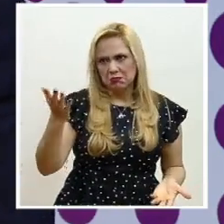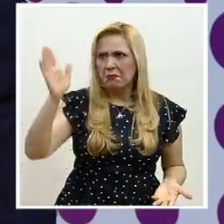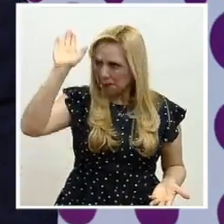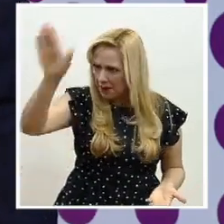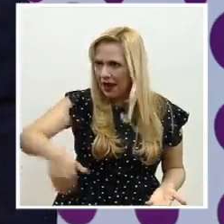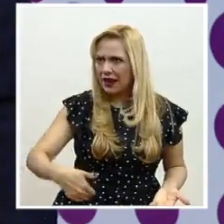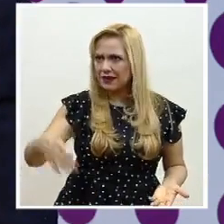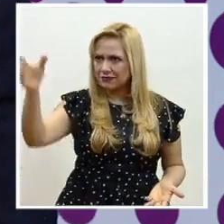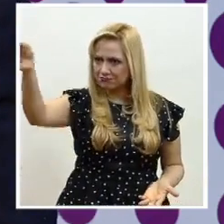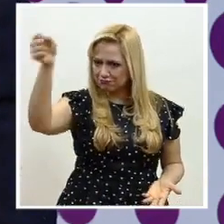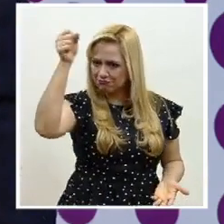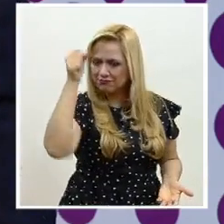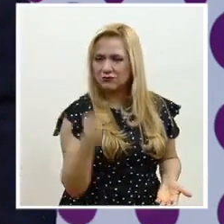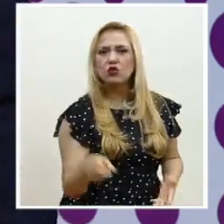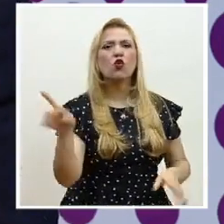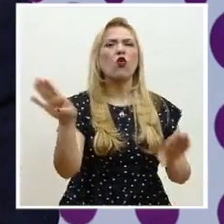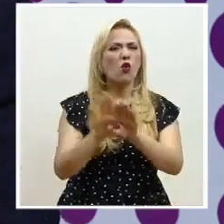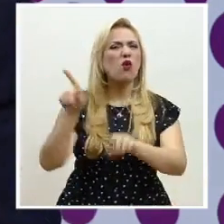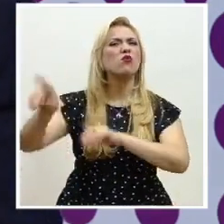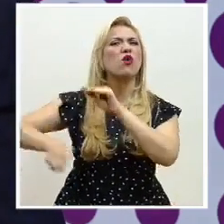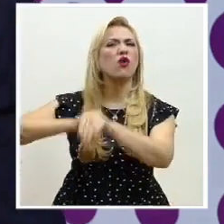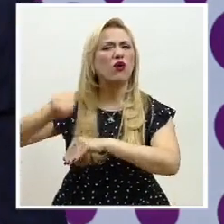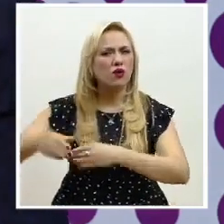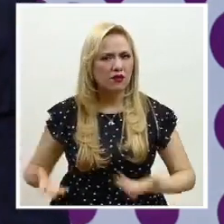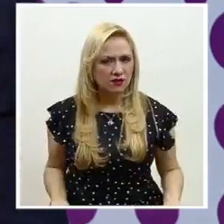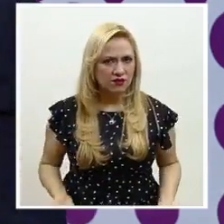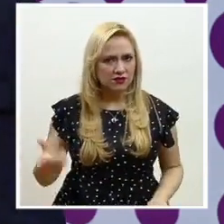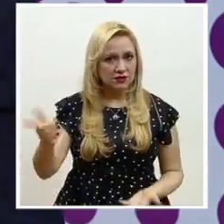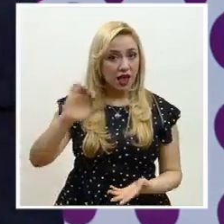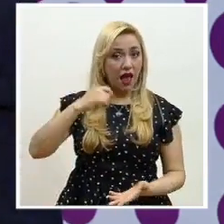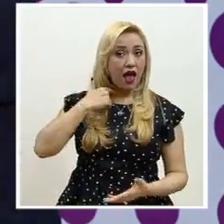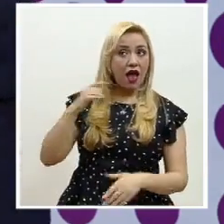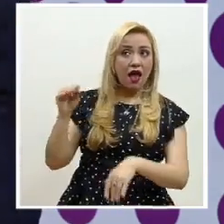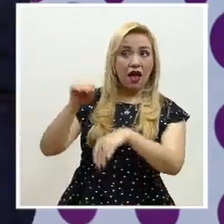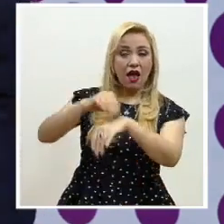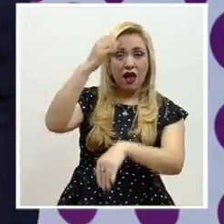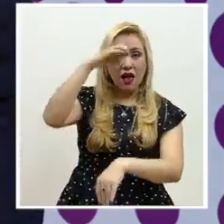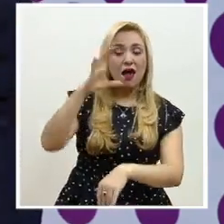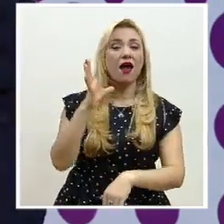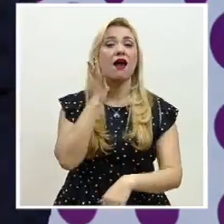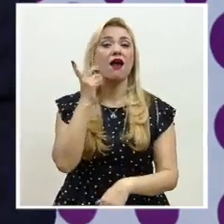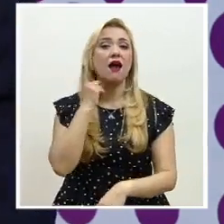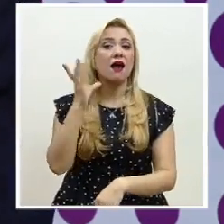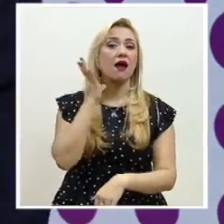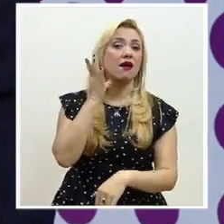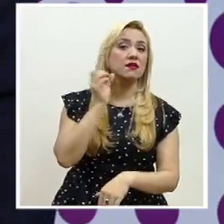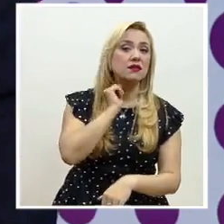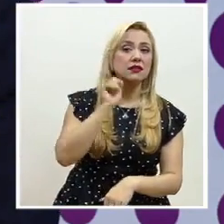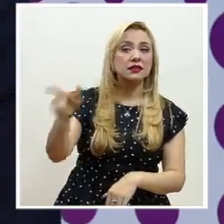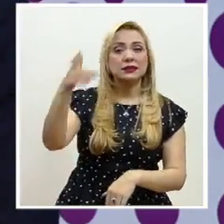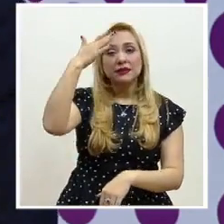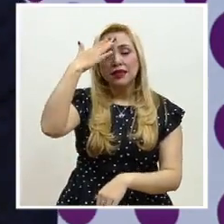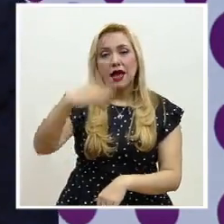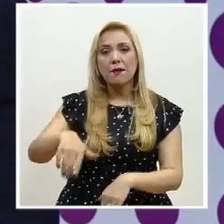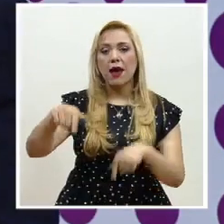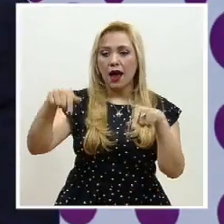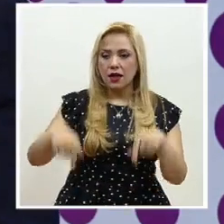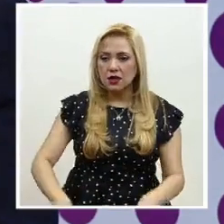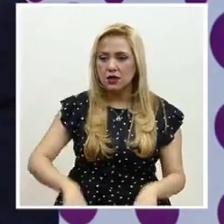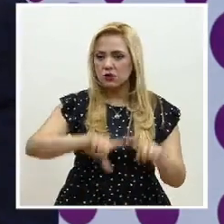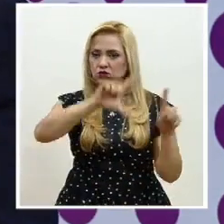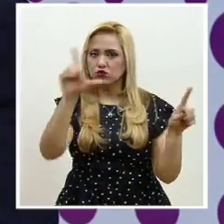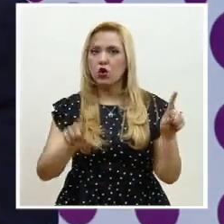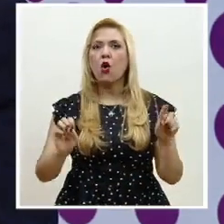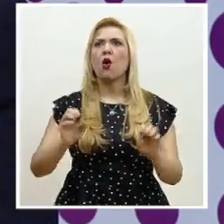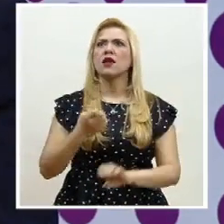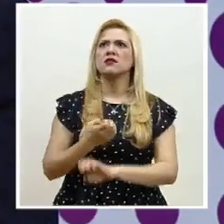que es estar en un procedimiento legislativo? A lo mejor en una cámara, algún congreso local, que sepa manejar esto, que sepa los problemas fácticos